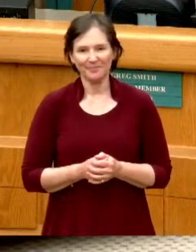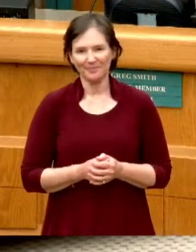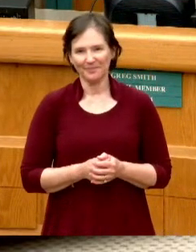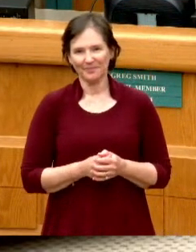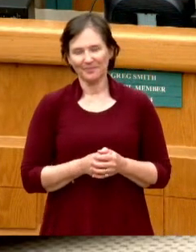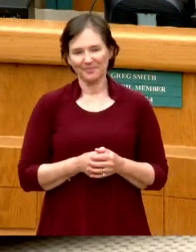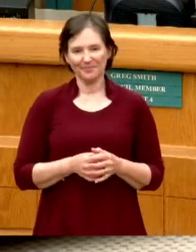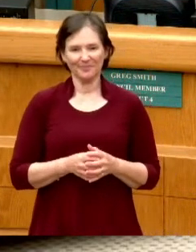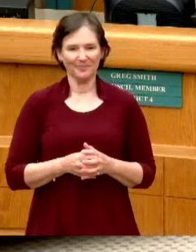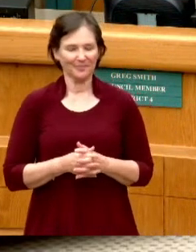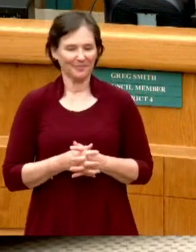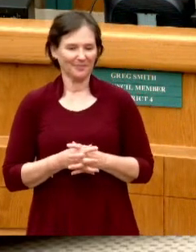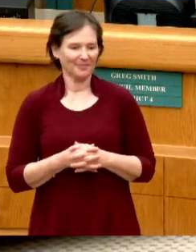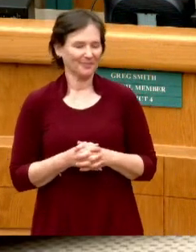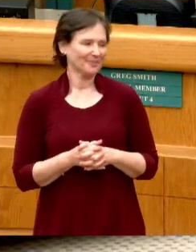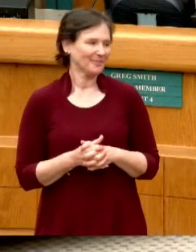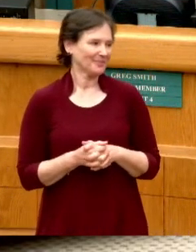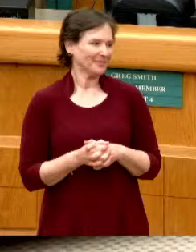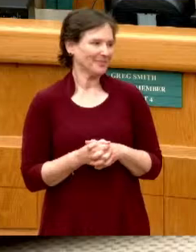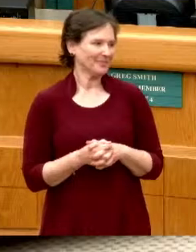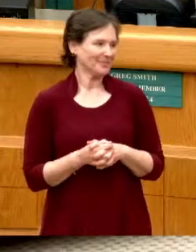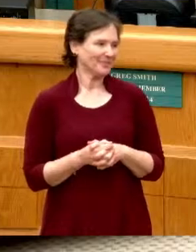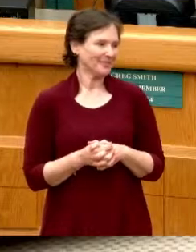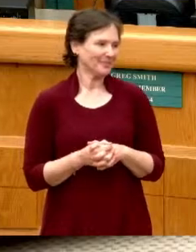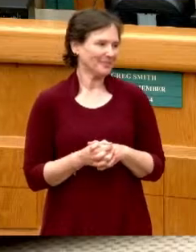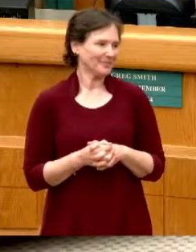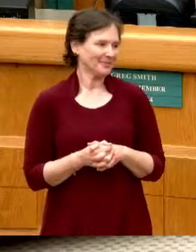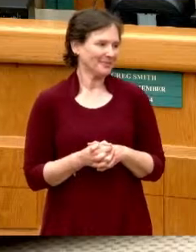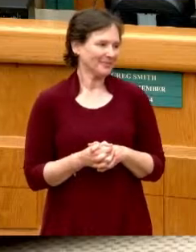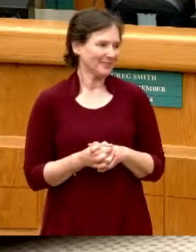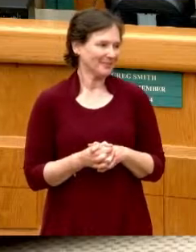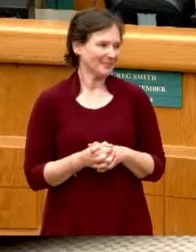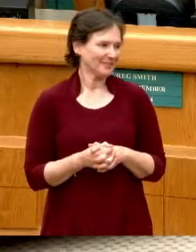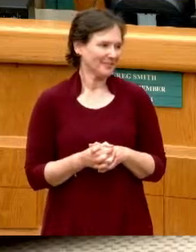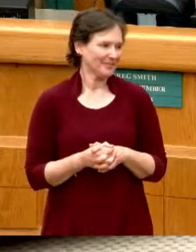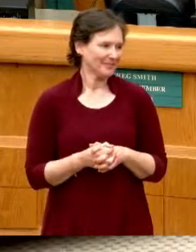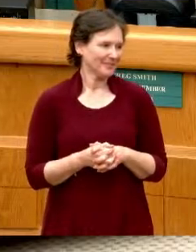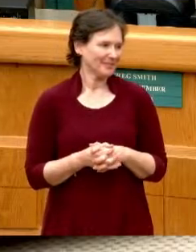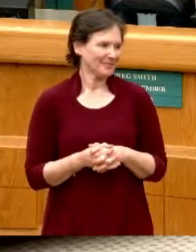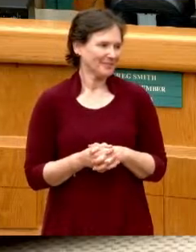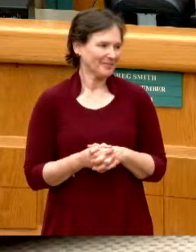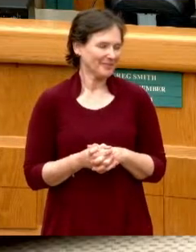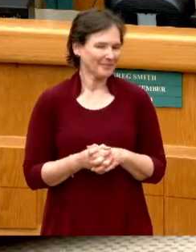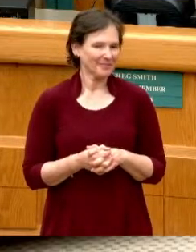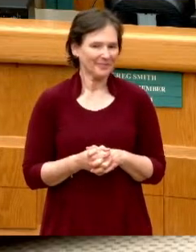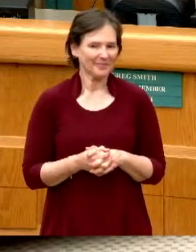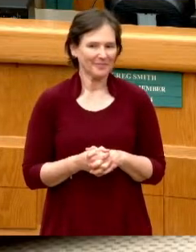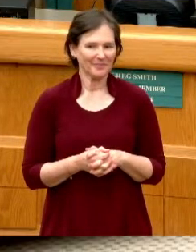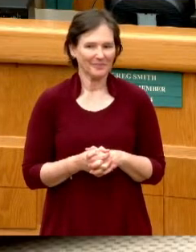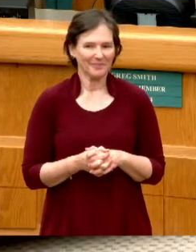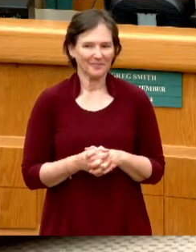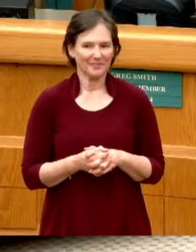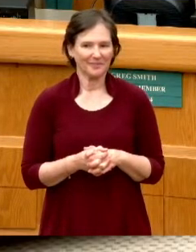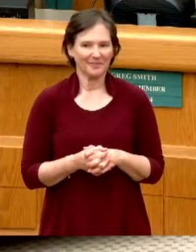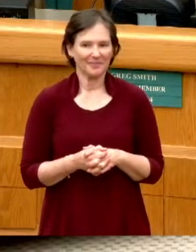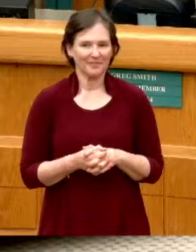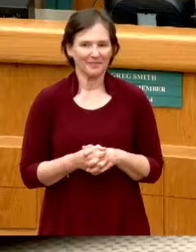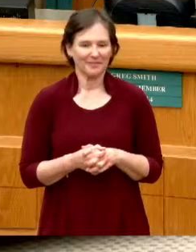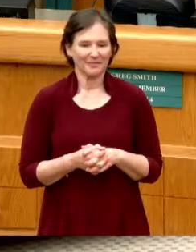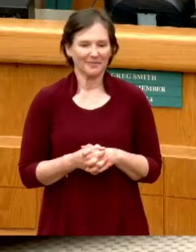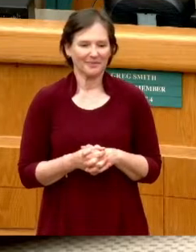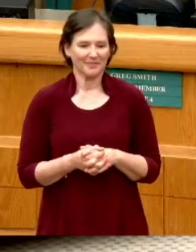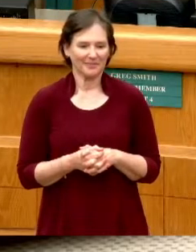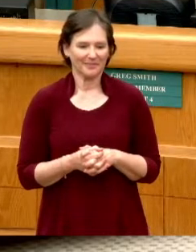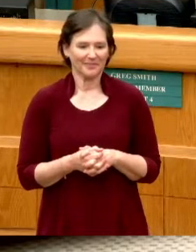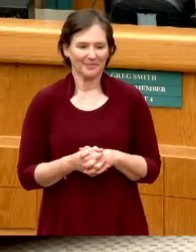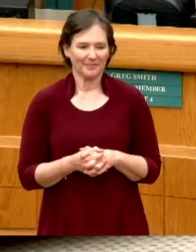que se puedan proporcionar a nivel regional. Para la próxima campaña se nos asignaron 5,000 vacunas, o sea que están destinadas a nuestro condado,